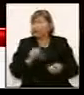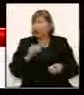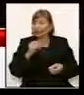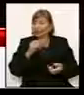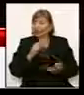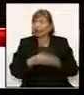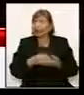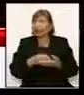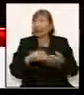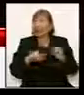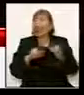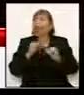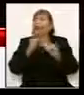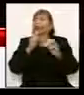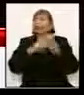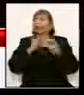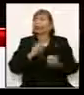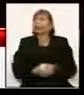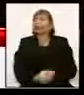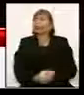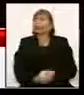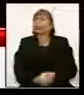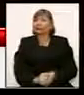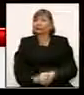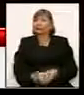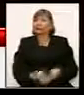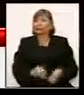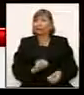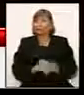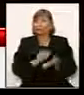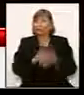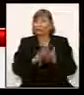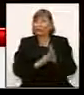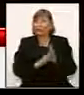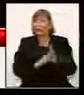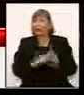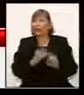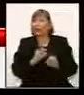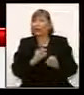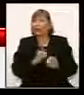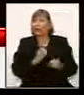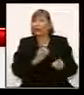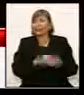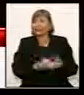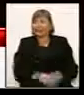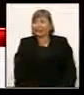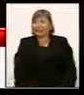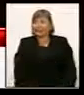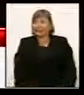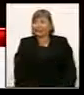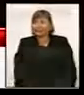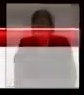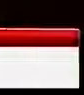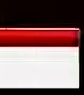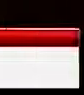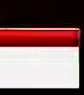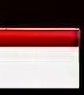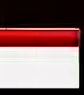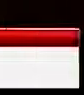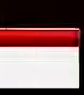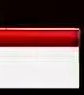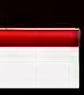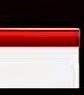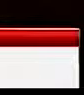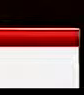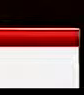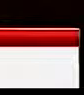el tren eléctrico, la Autoridad Autónoma del Tren Eléctrico, va también a hacer una concesión que va a ser administrada, ¿no es